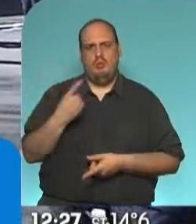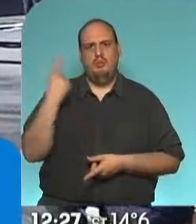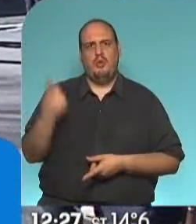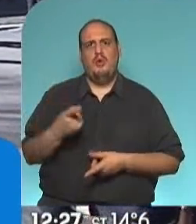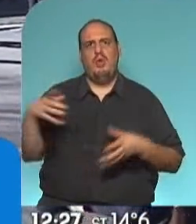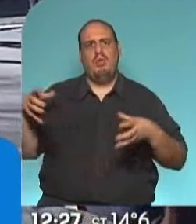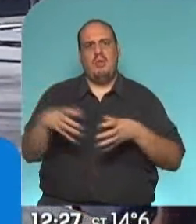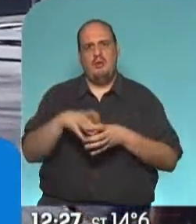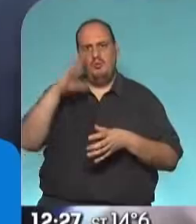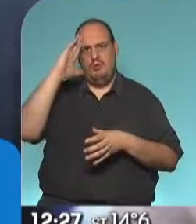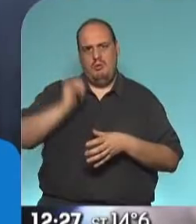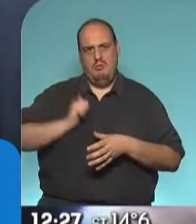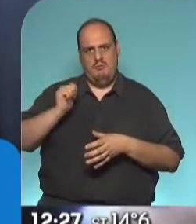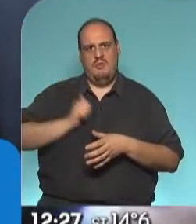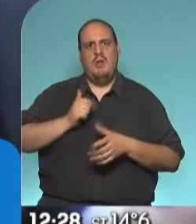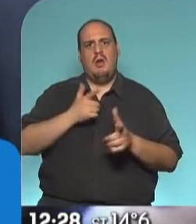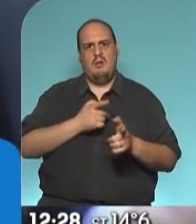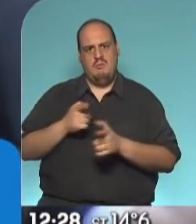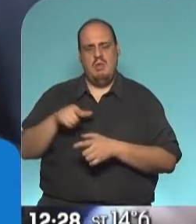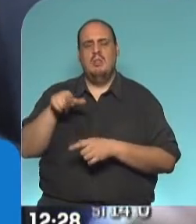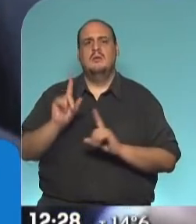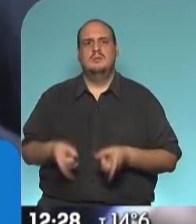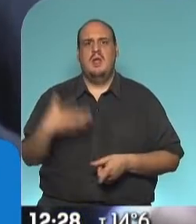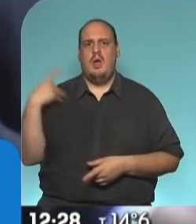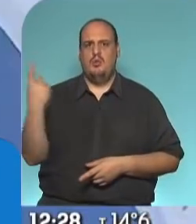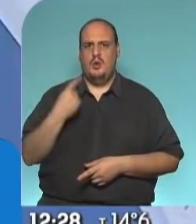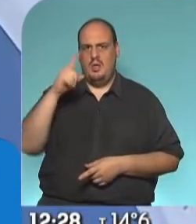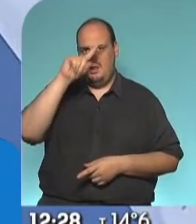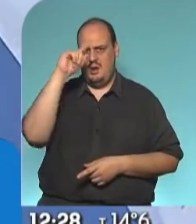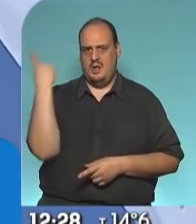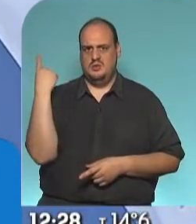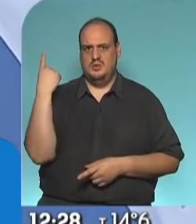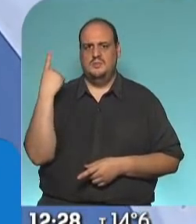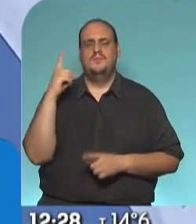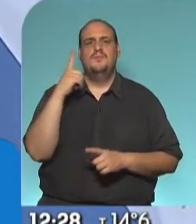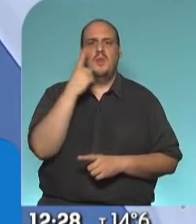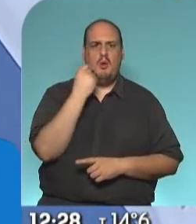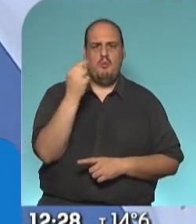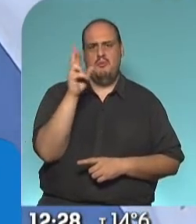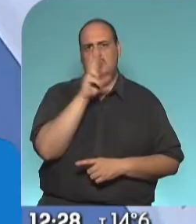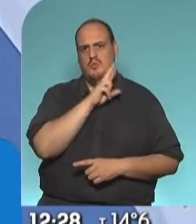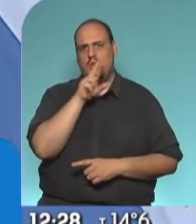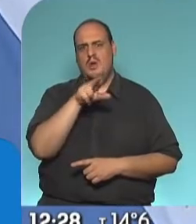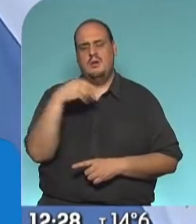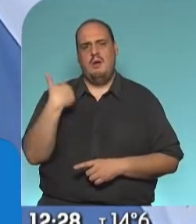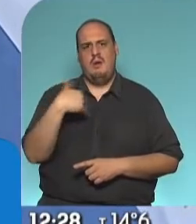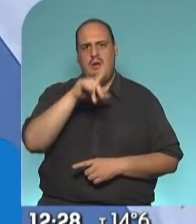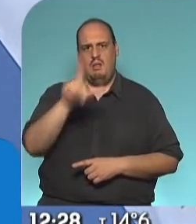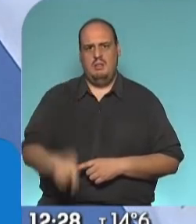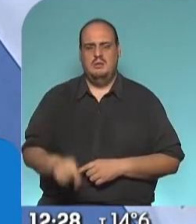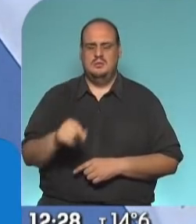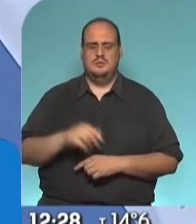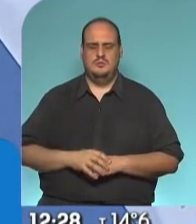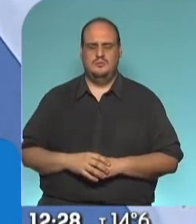de las Fuerzas Armadas, autoridades nacionales, señoras, señores, argentinos y